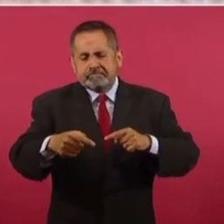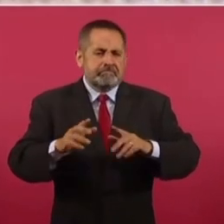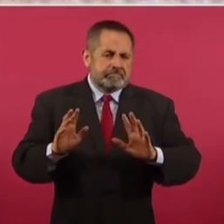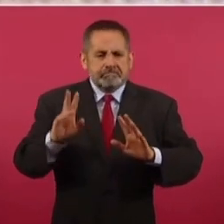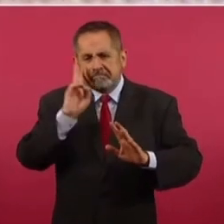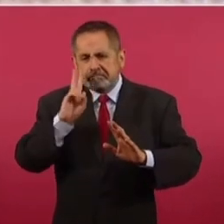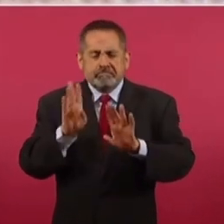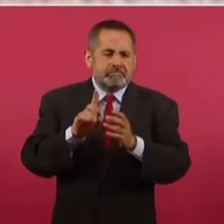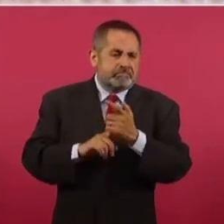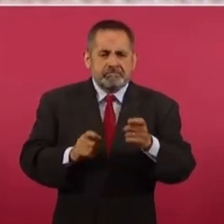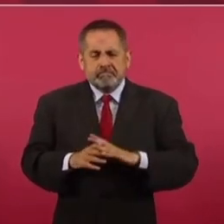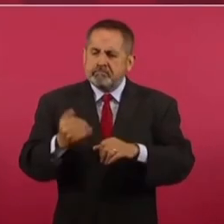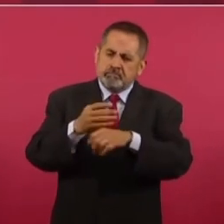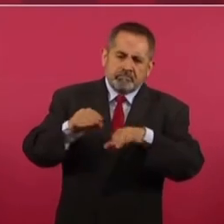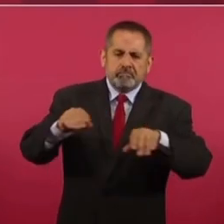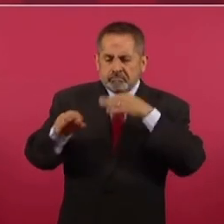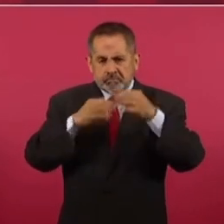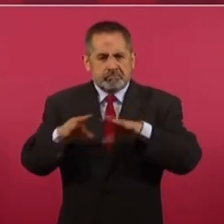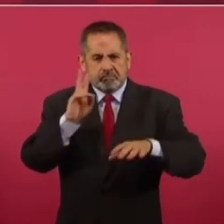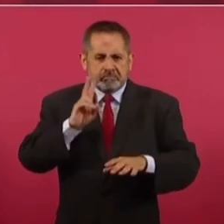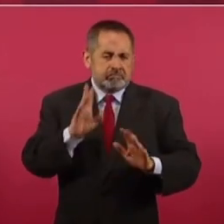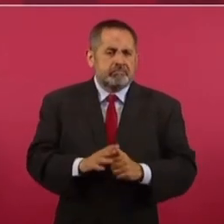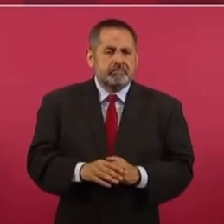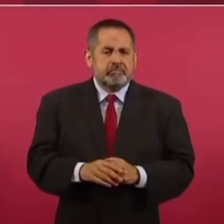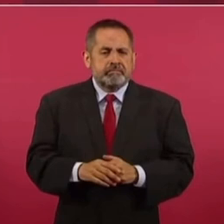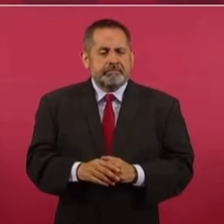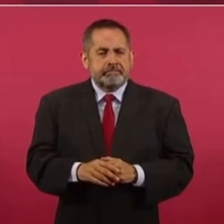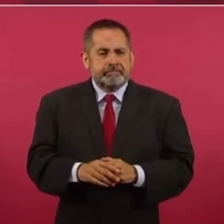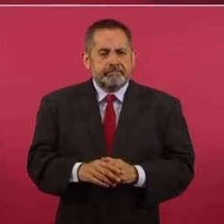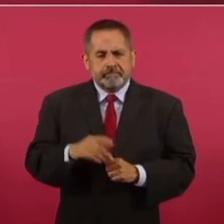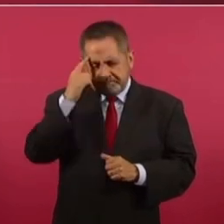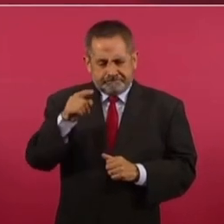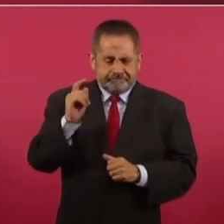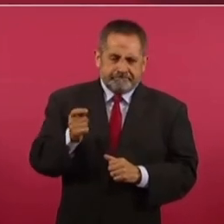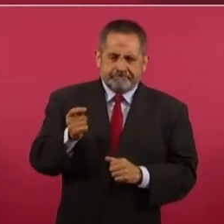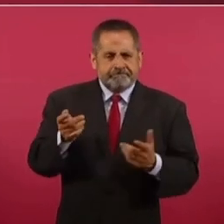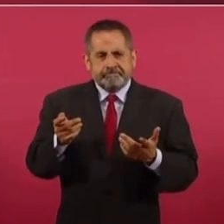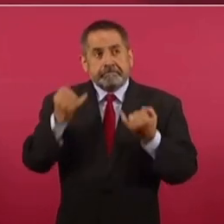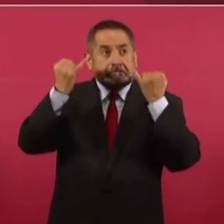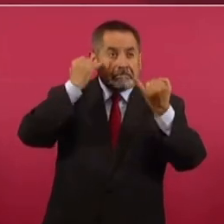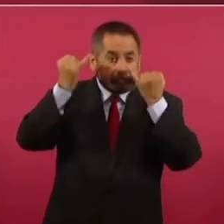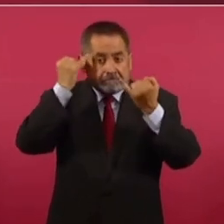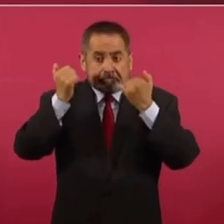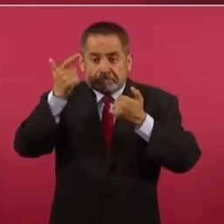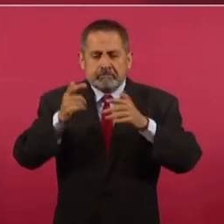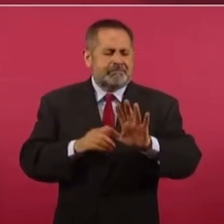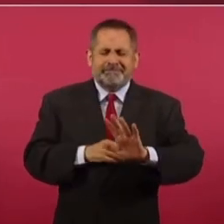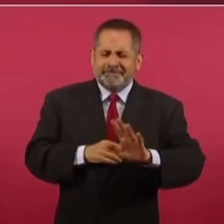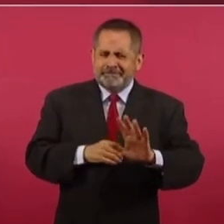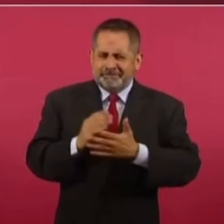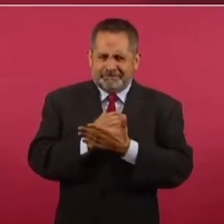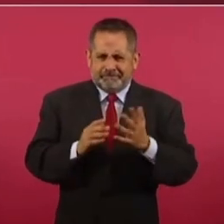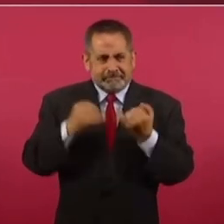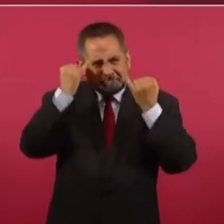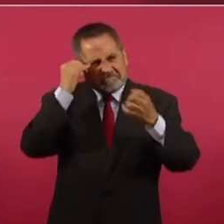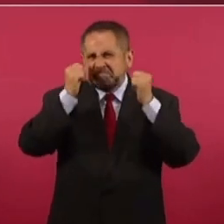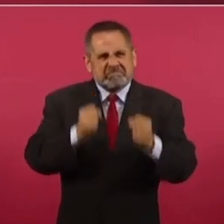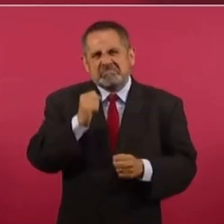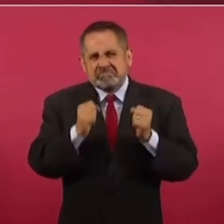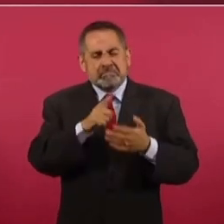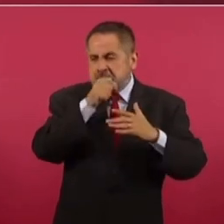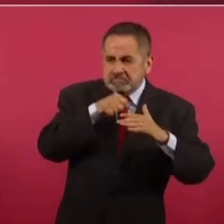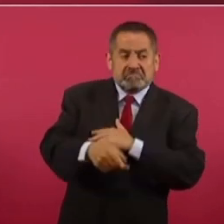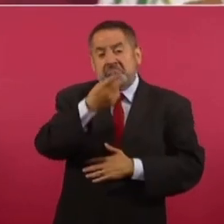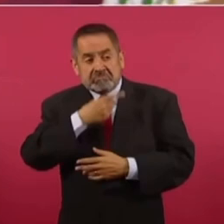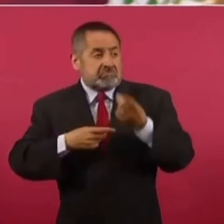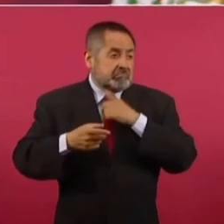ya podamos informar para no estar especulando o con conjeturas, filtraciones.